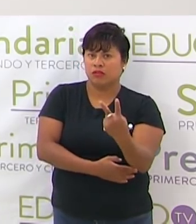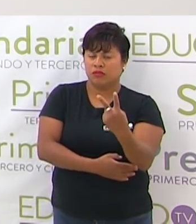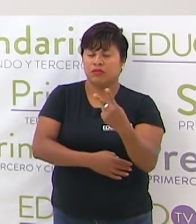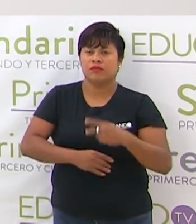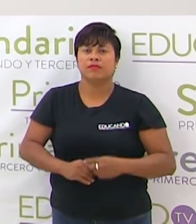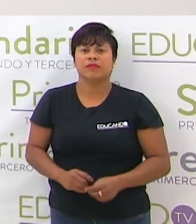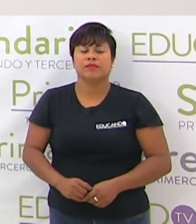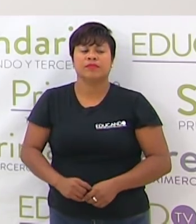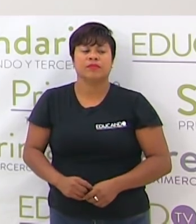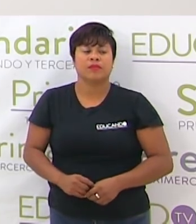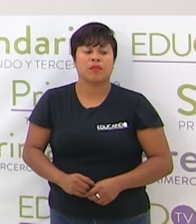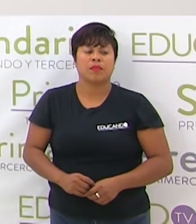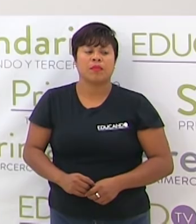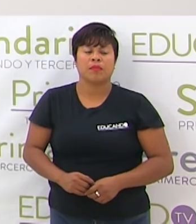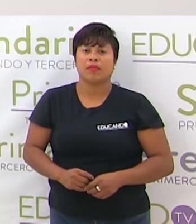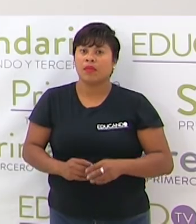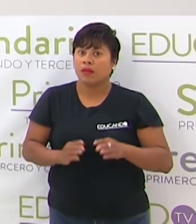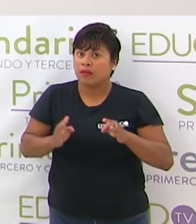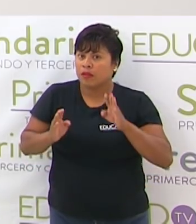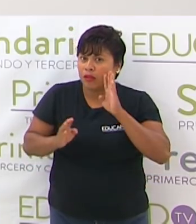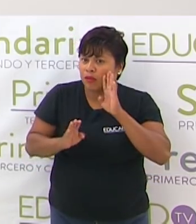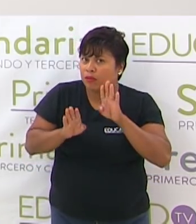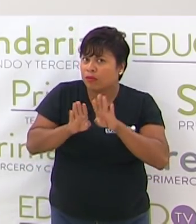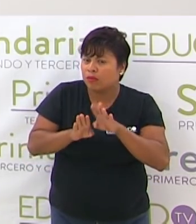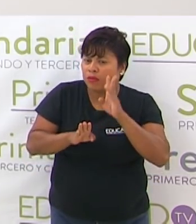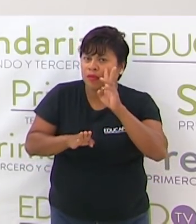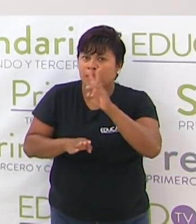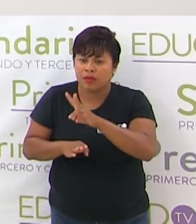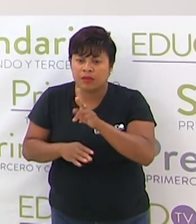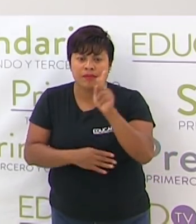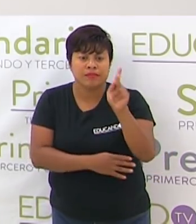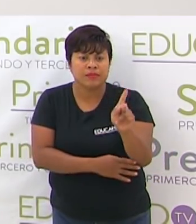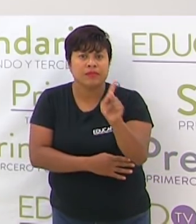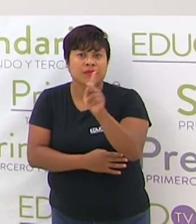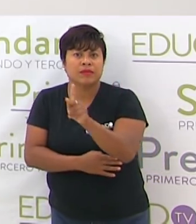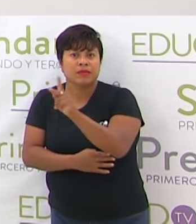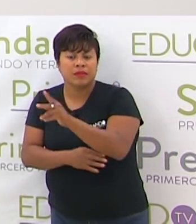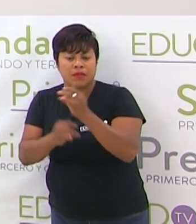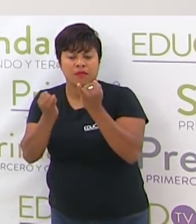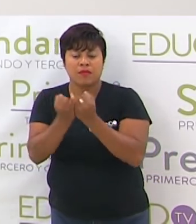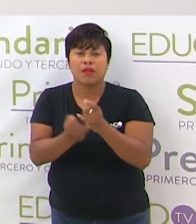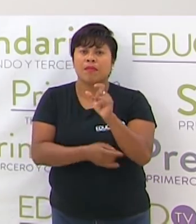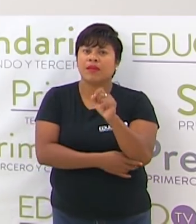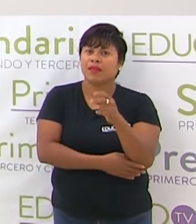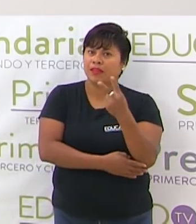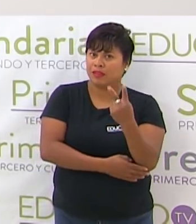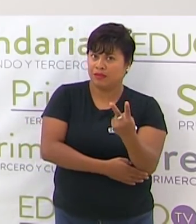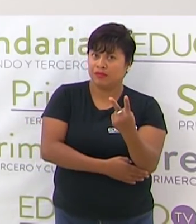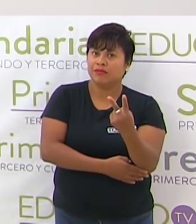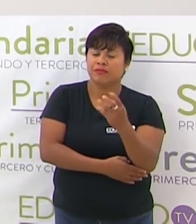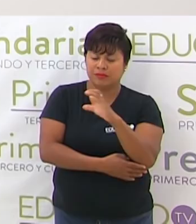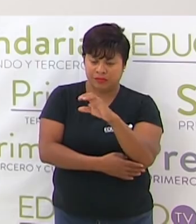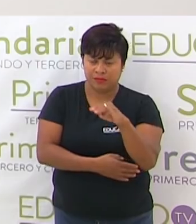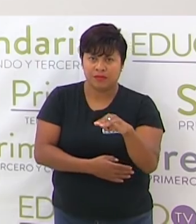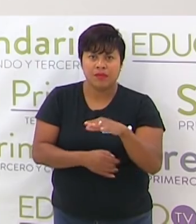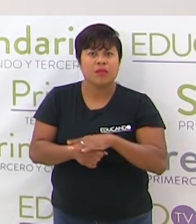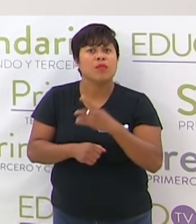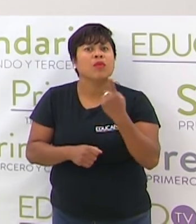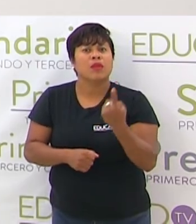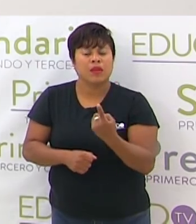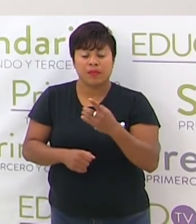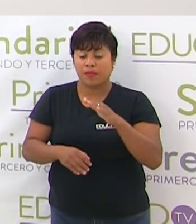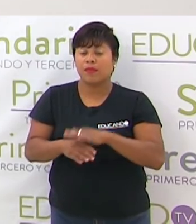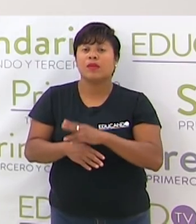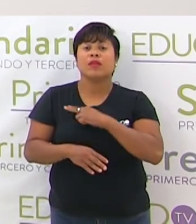20 y 22. Qué casualidad, todas tienen un perímetro de 22, ¿verdad? ¿Por qué?